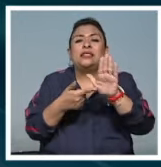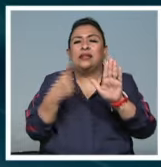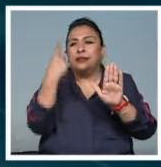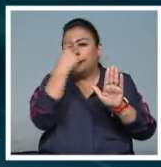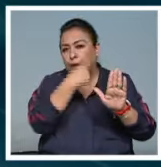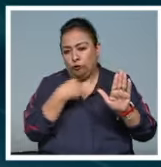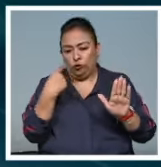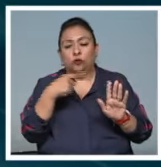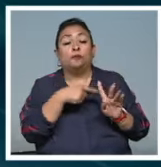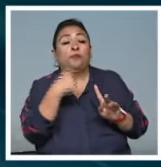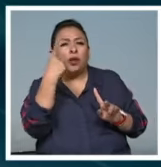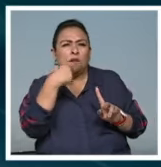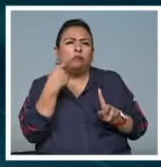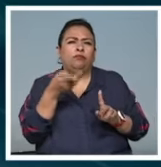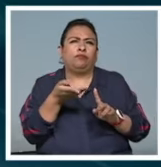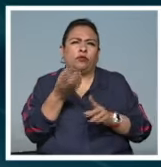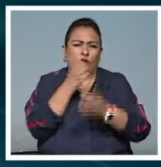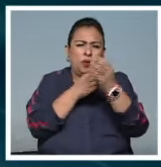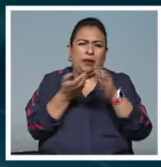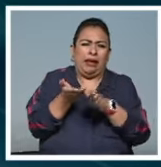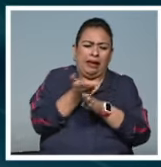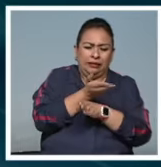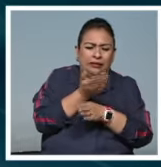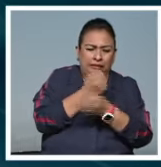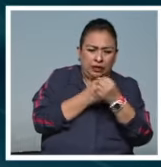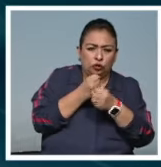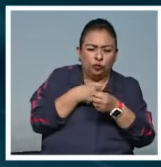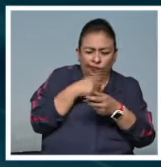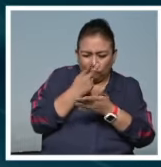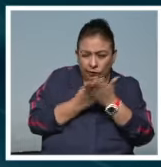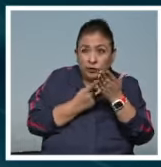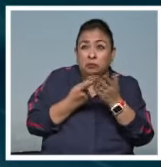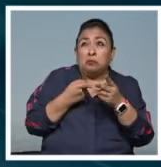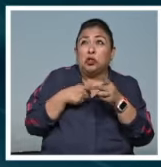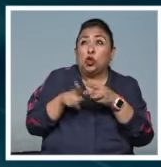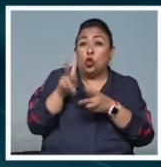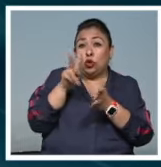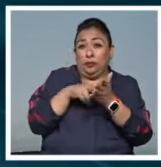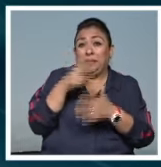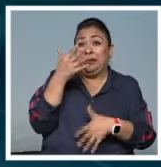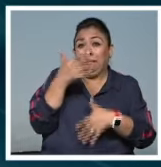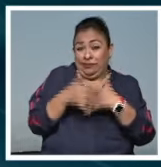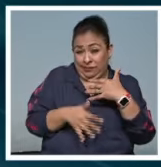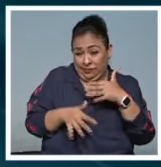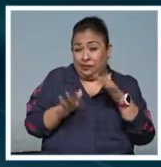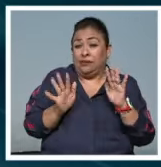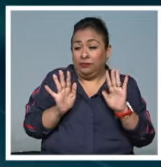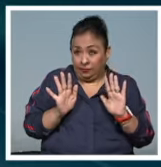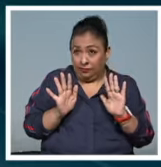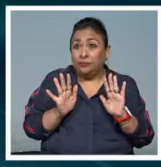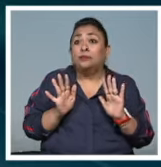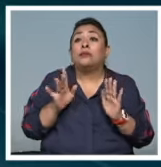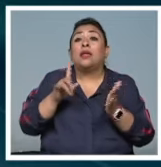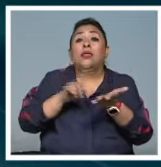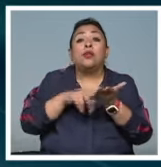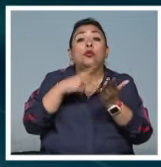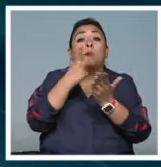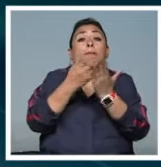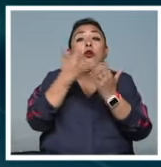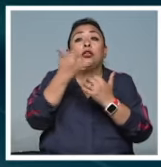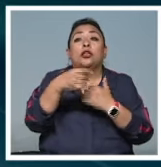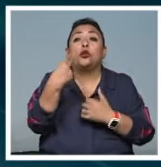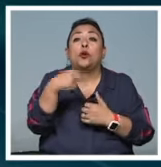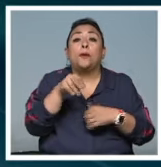nosotros planificamos desde hace varios años. De hecho, el antecedente es desde 2015, ¿no? Porque entra dentro de un proyecto que se